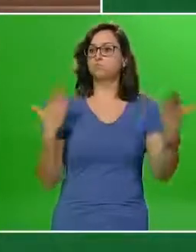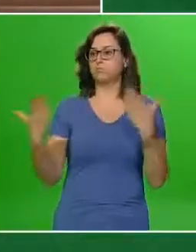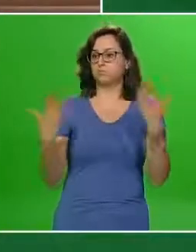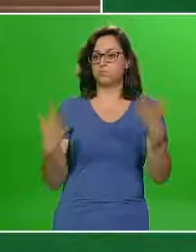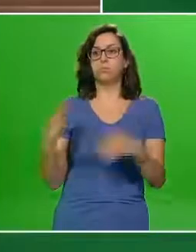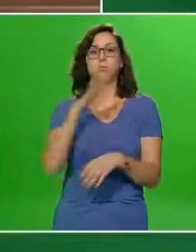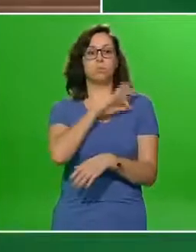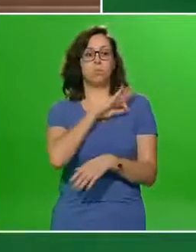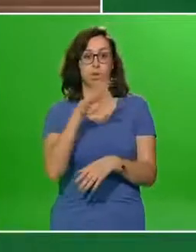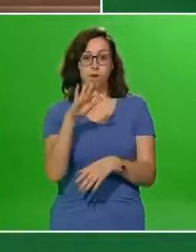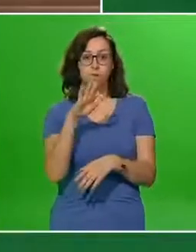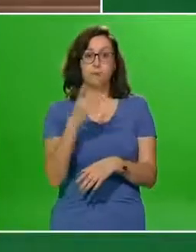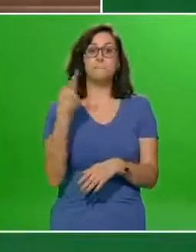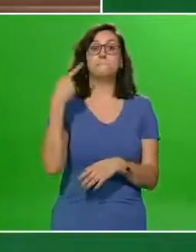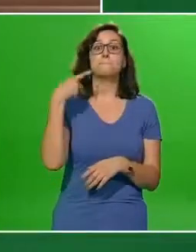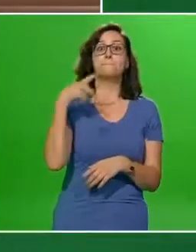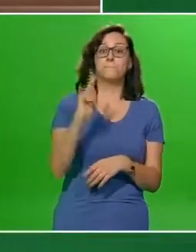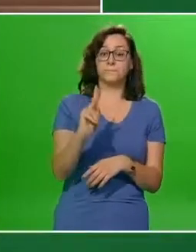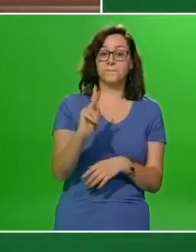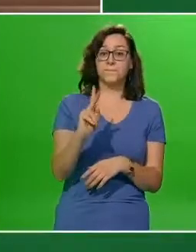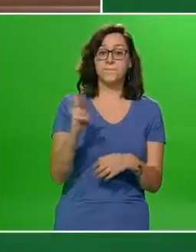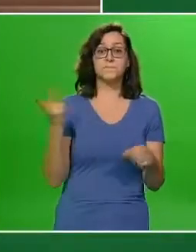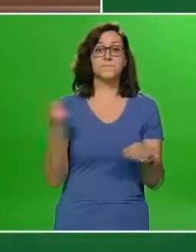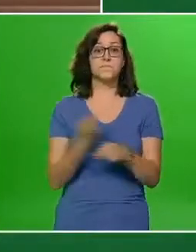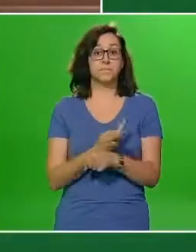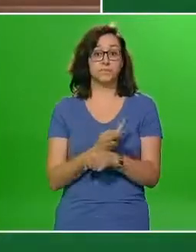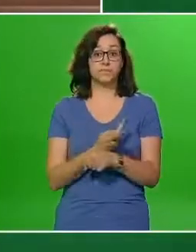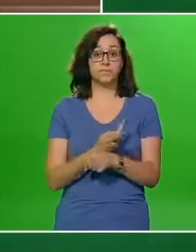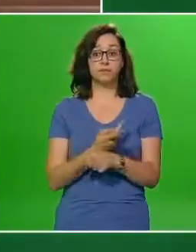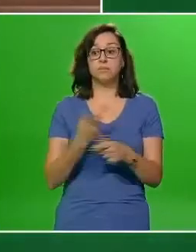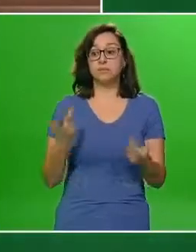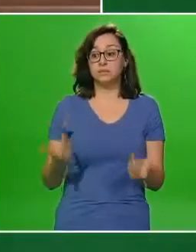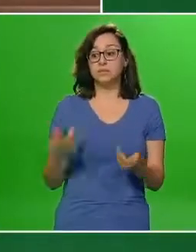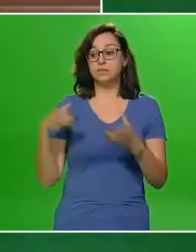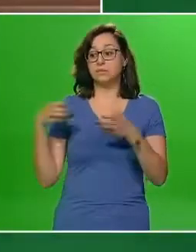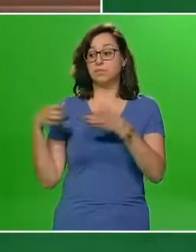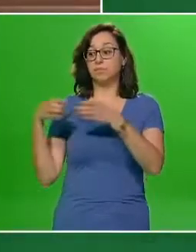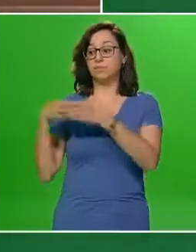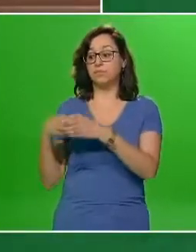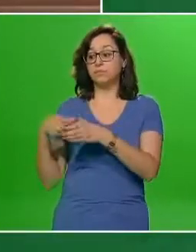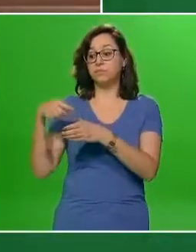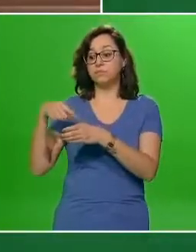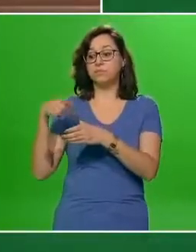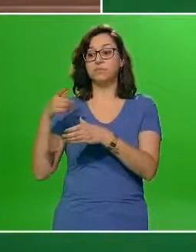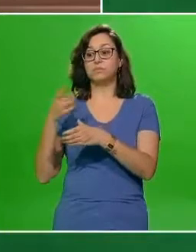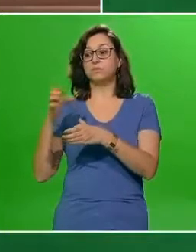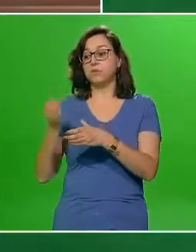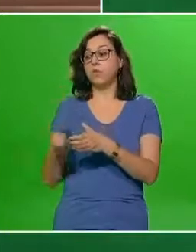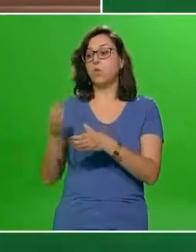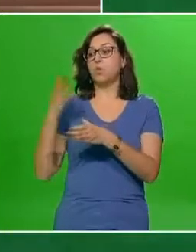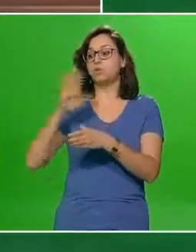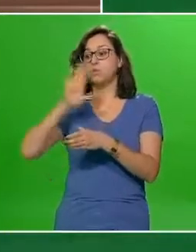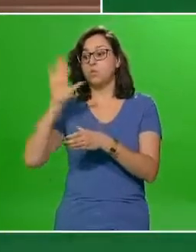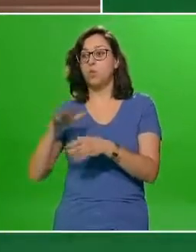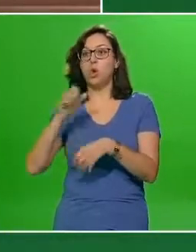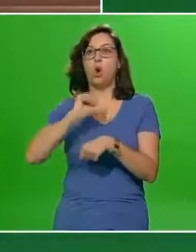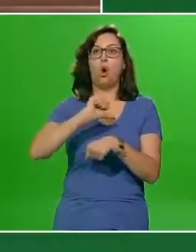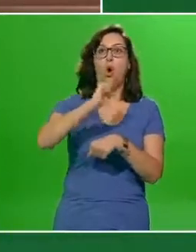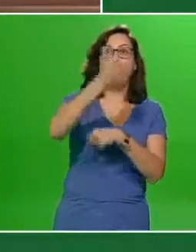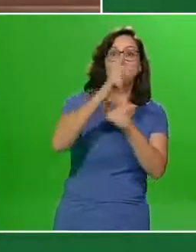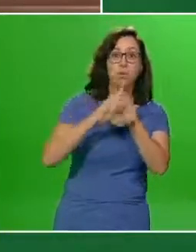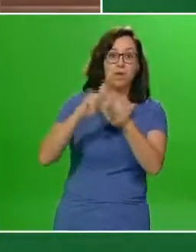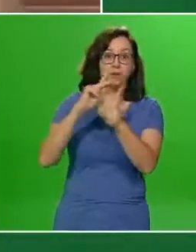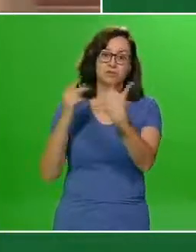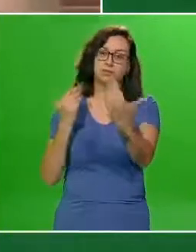que no es adecuado es comparar este porcentaje de letalidad con estimaciones de letalidad que se están haciendo en otros